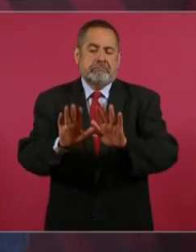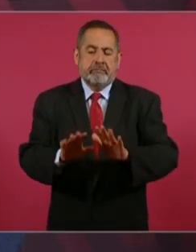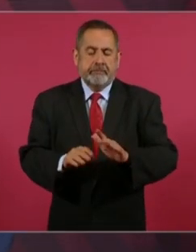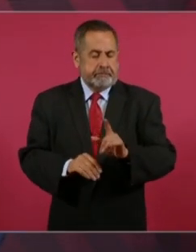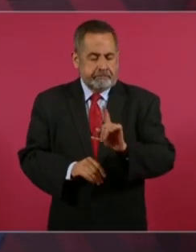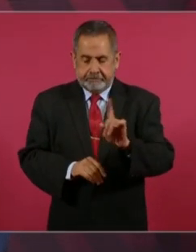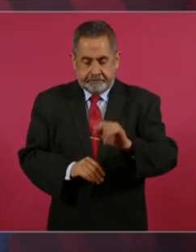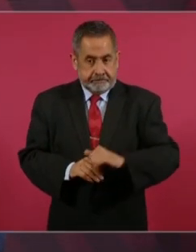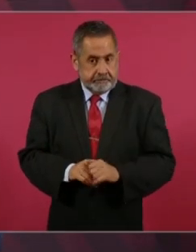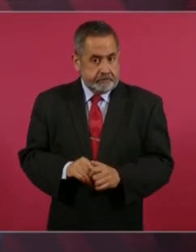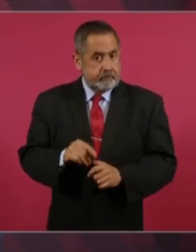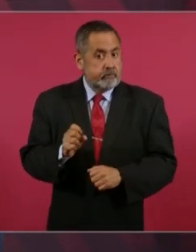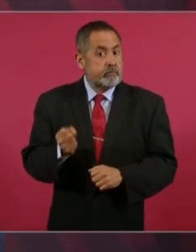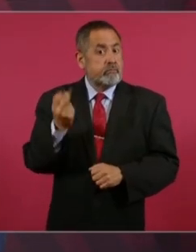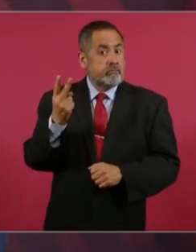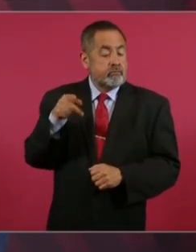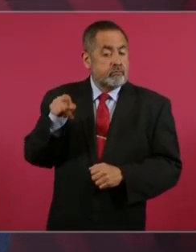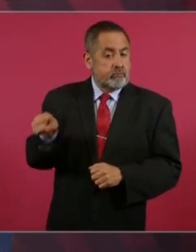y dos